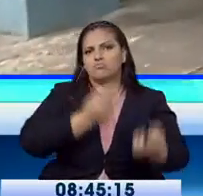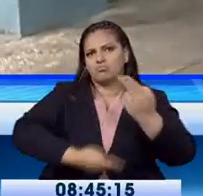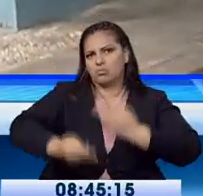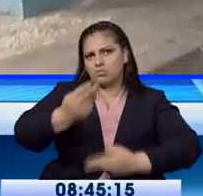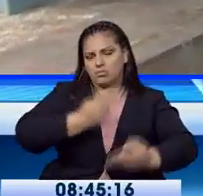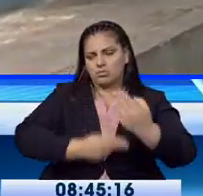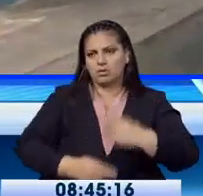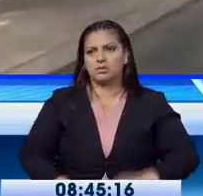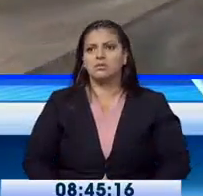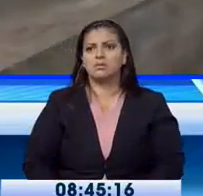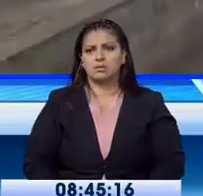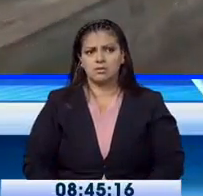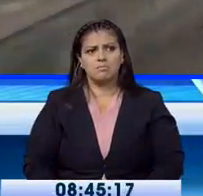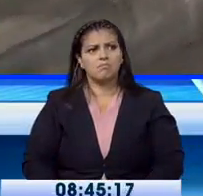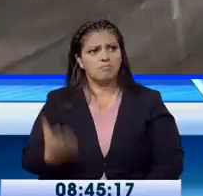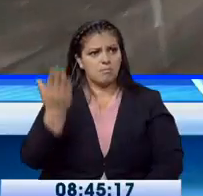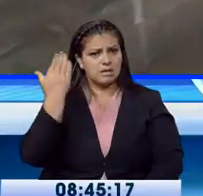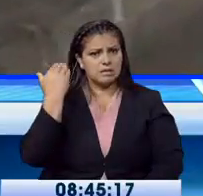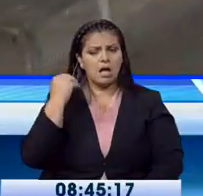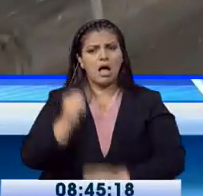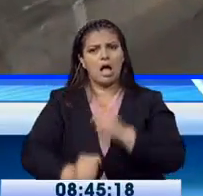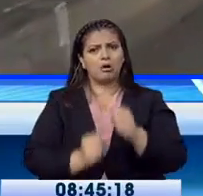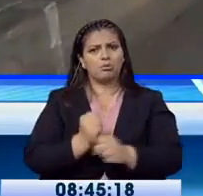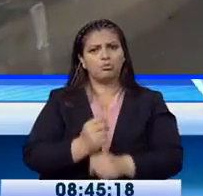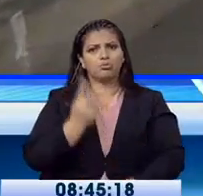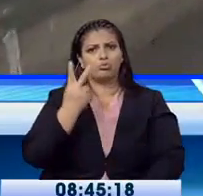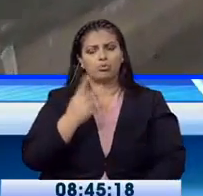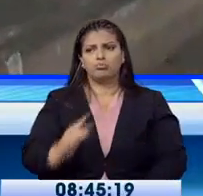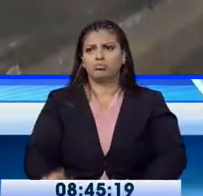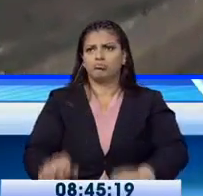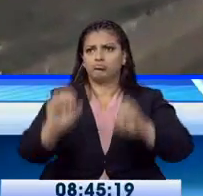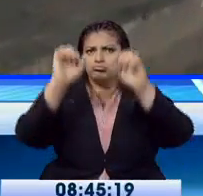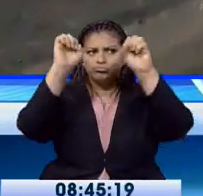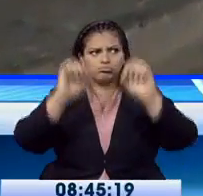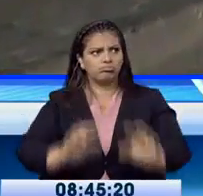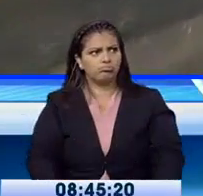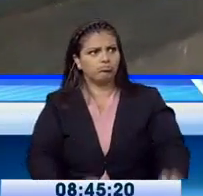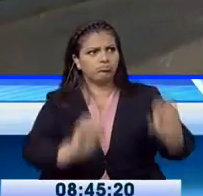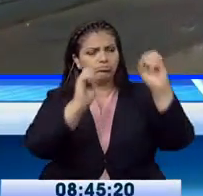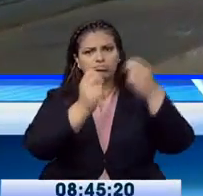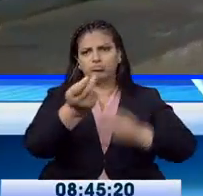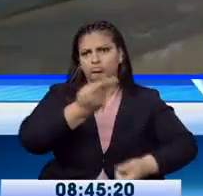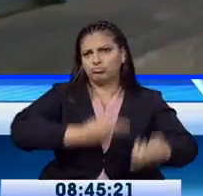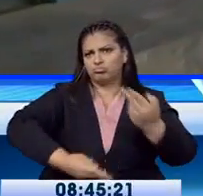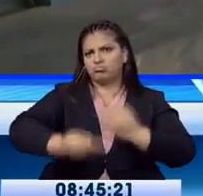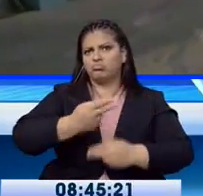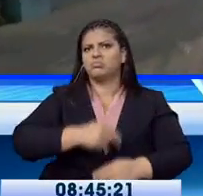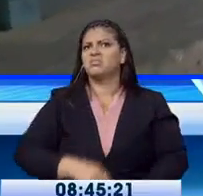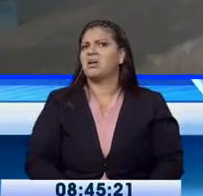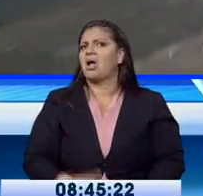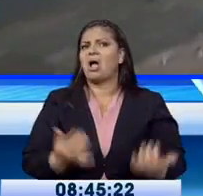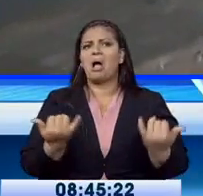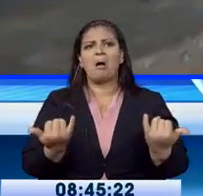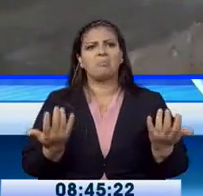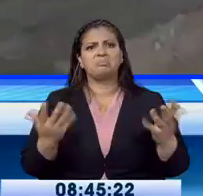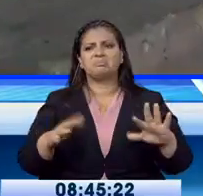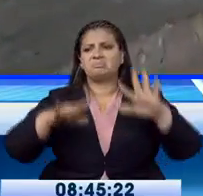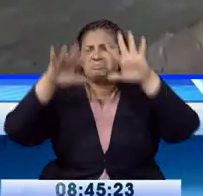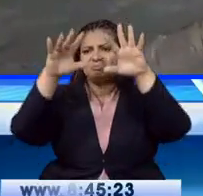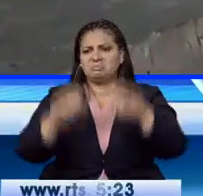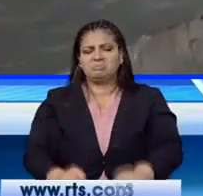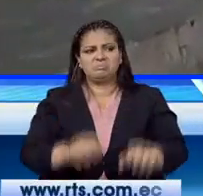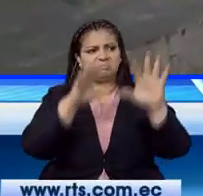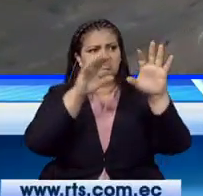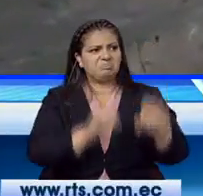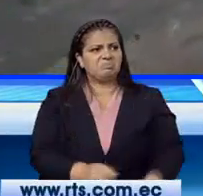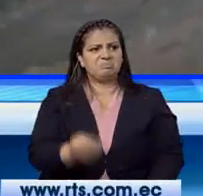dos años lo que ha sido aprovechado la lonja de personas este jorge ubica nos viene en el